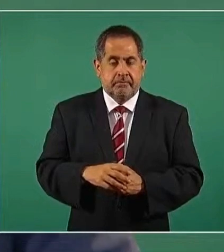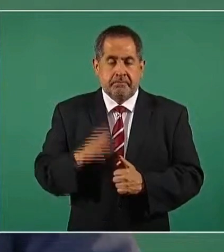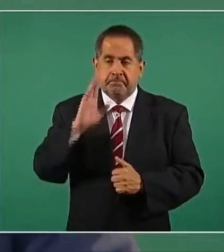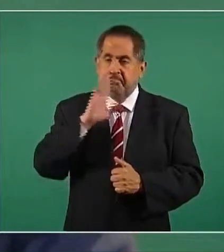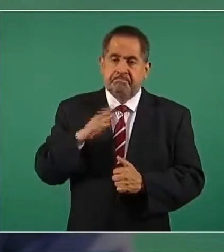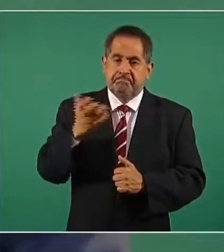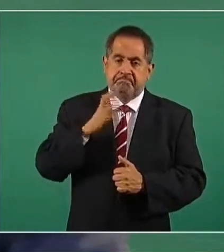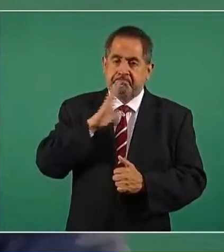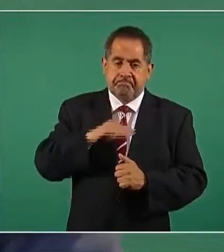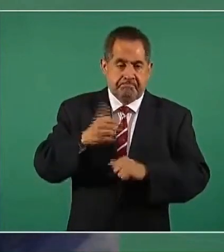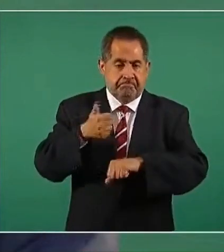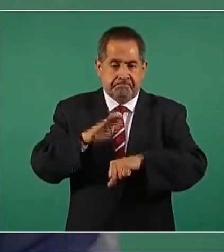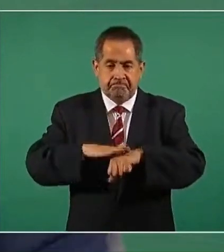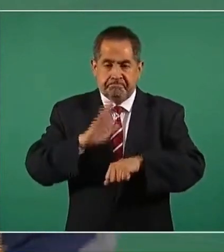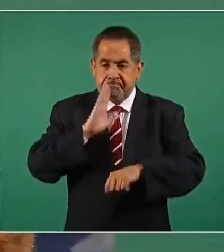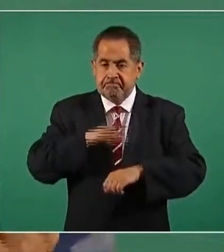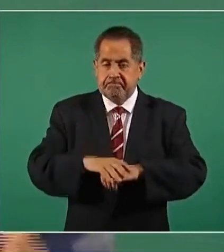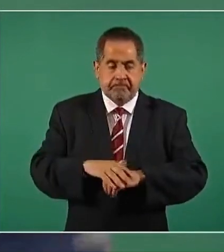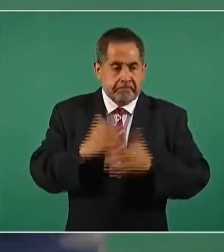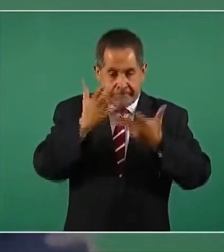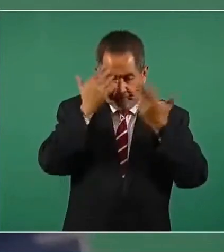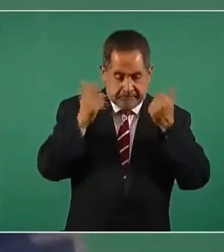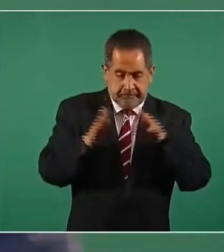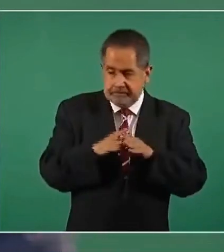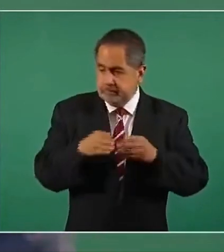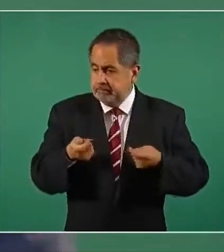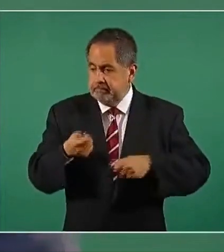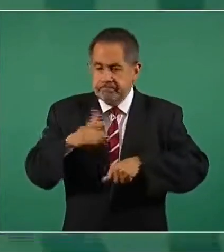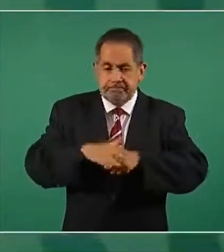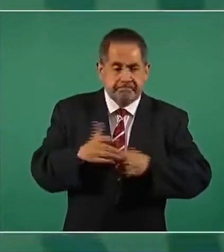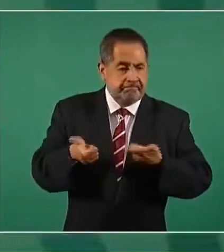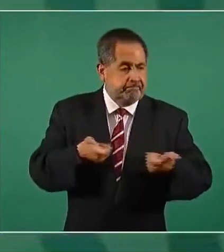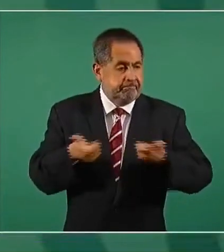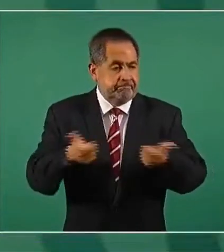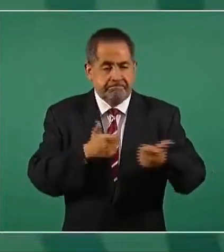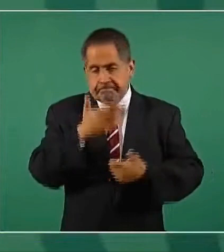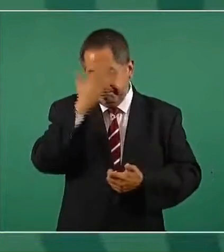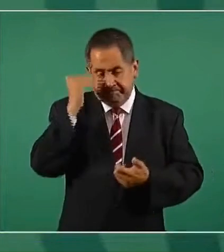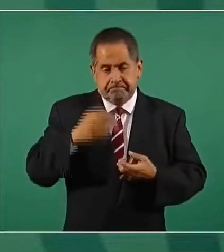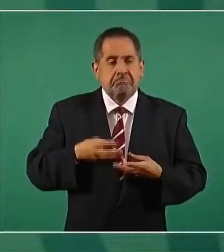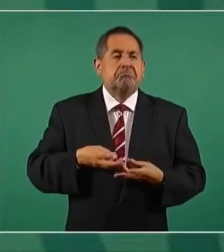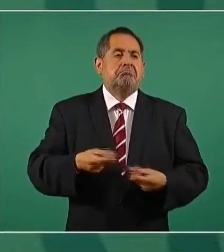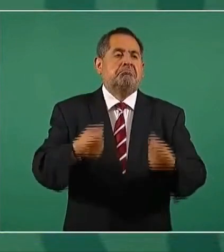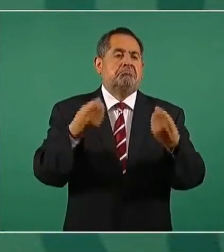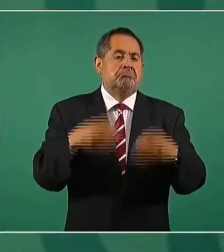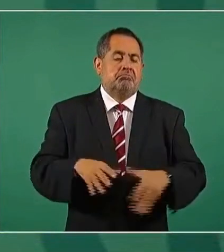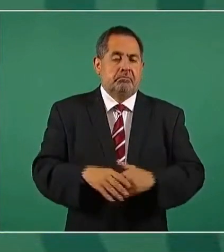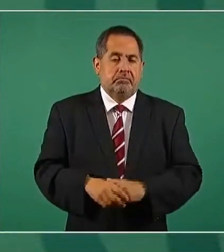mal, no supieron administrar bien los fondos.